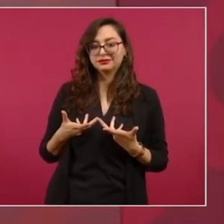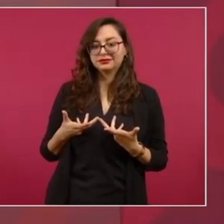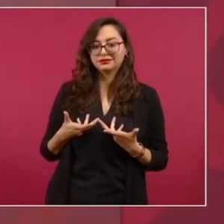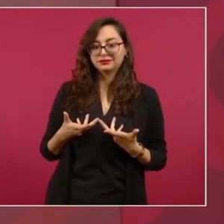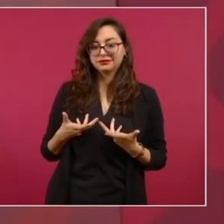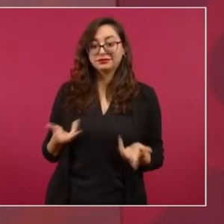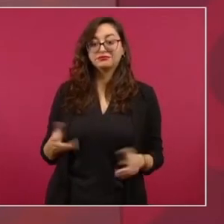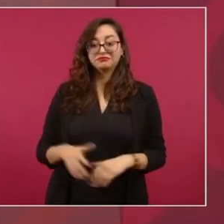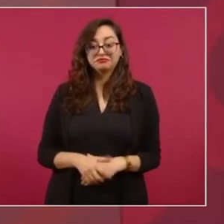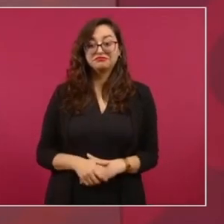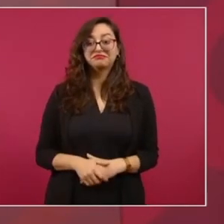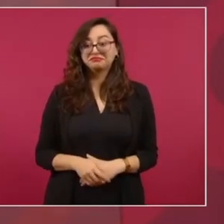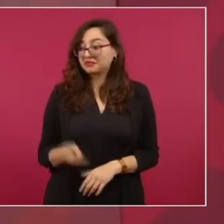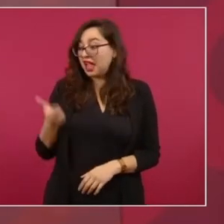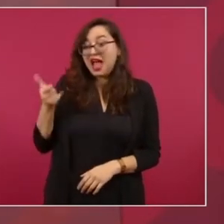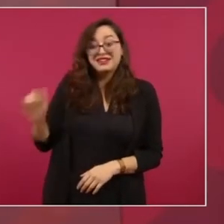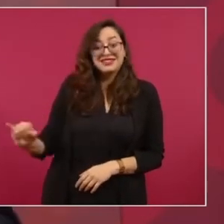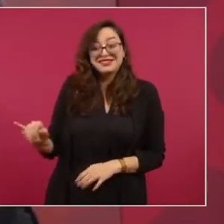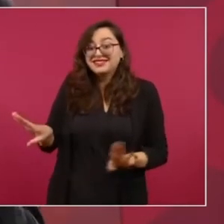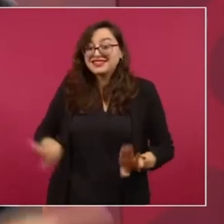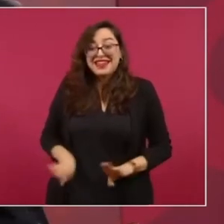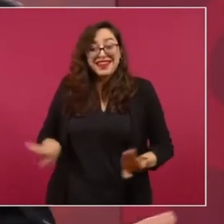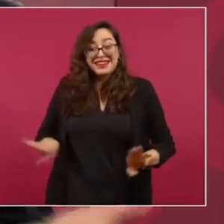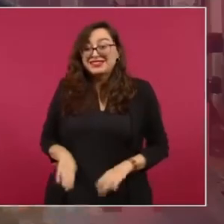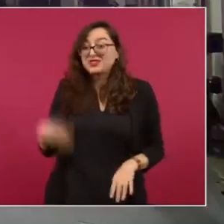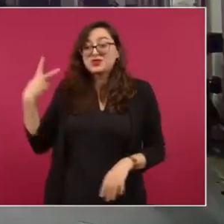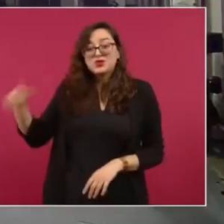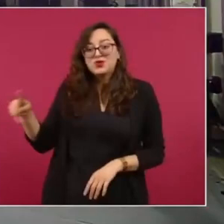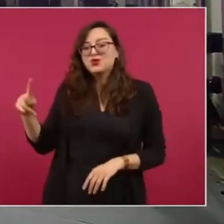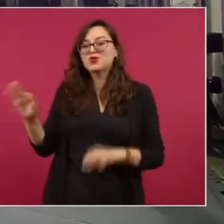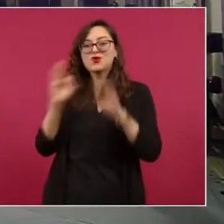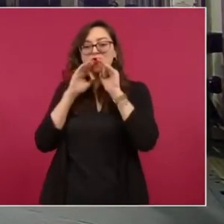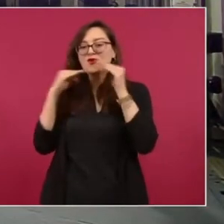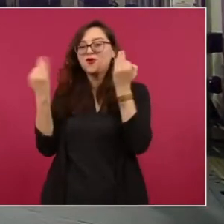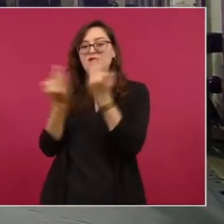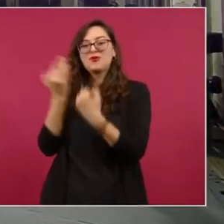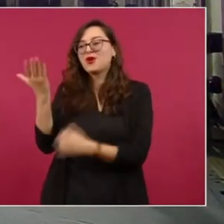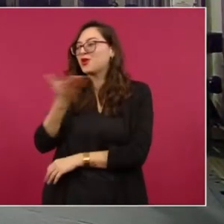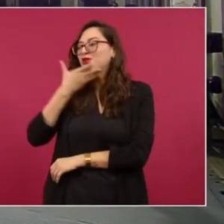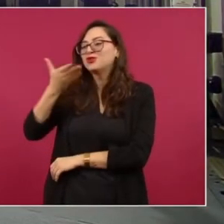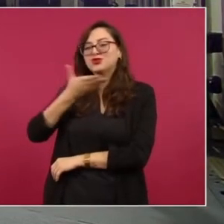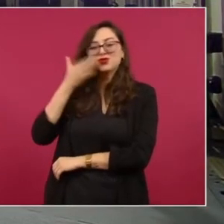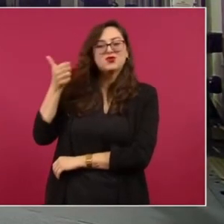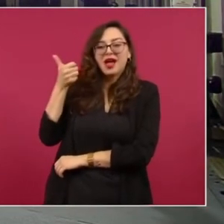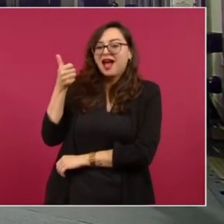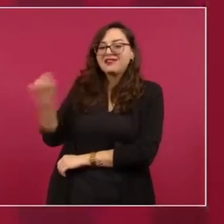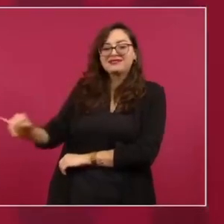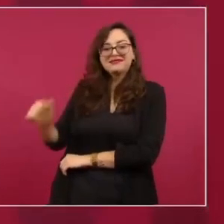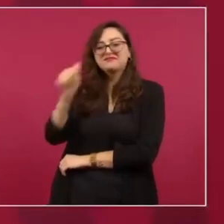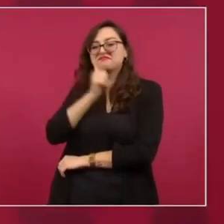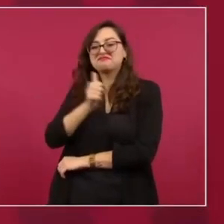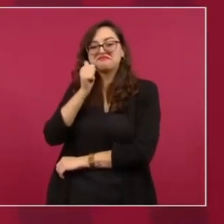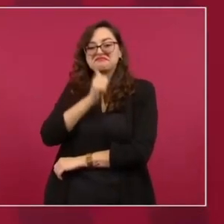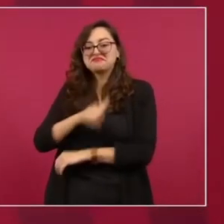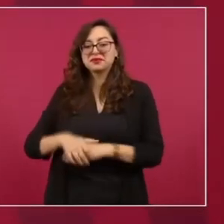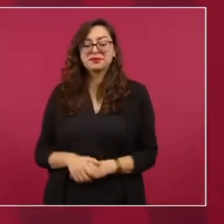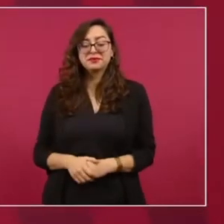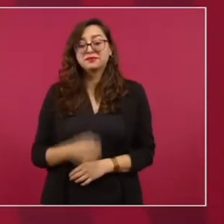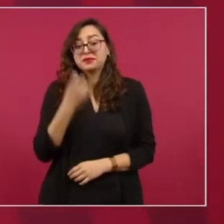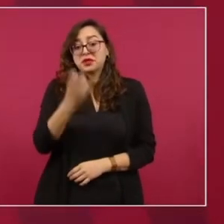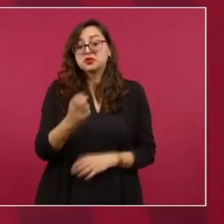Así era. Bueno, pues por eso no iba yo a las reuniones.